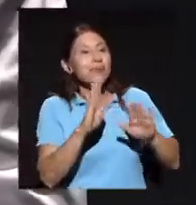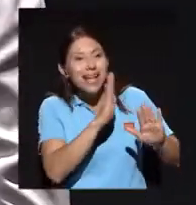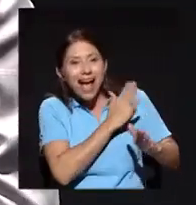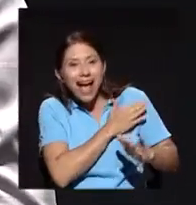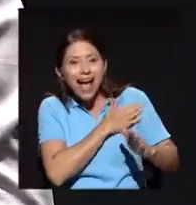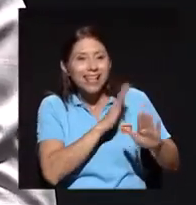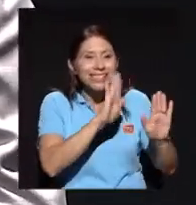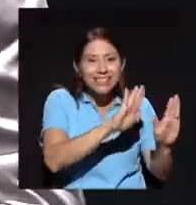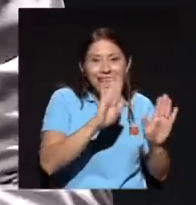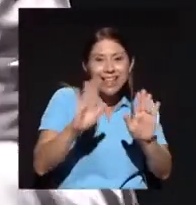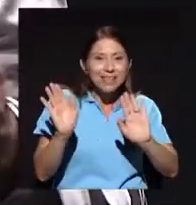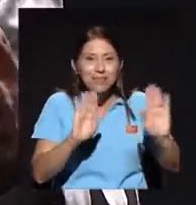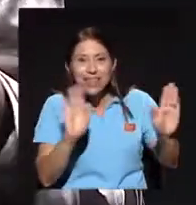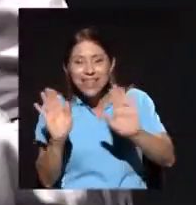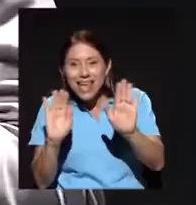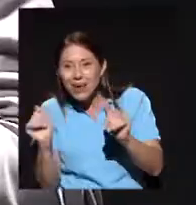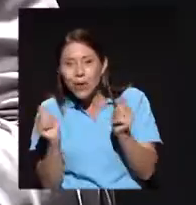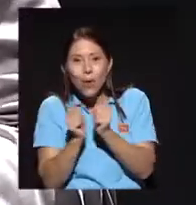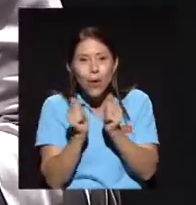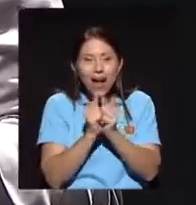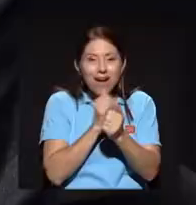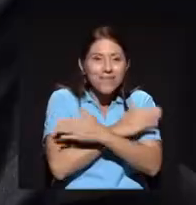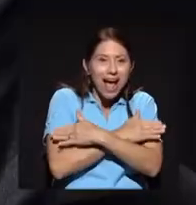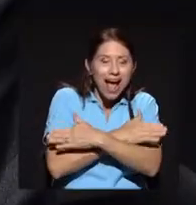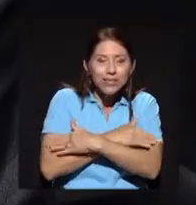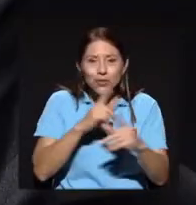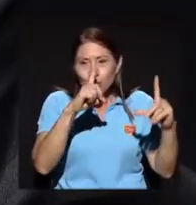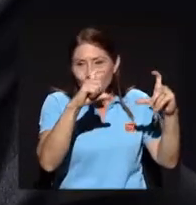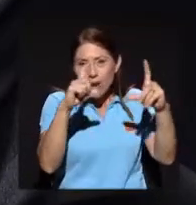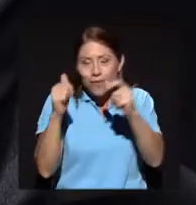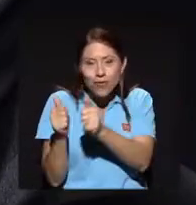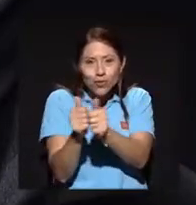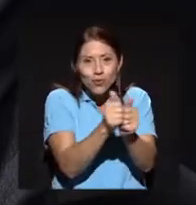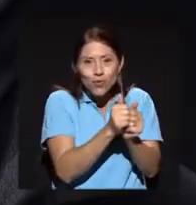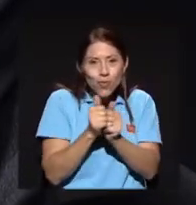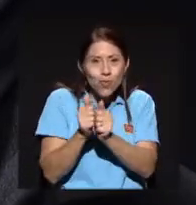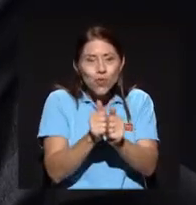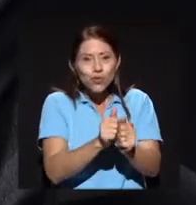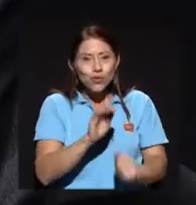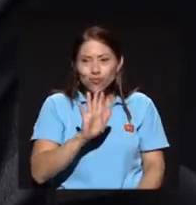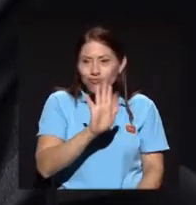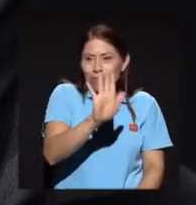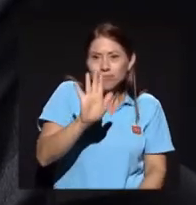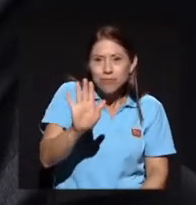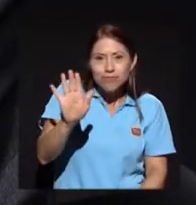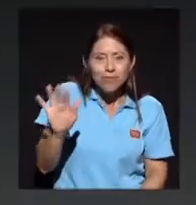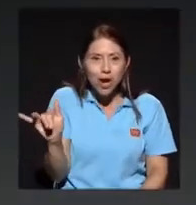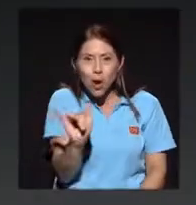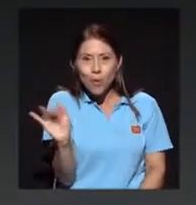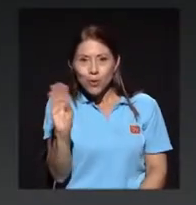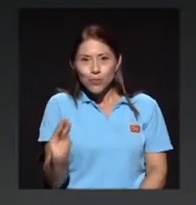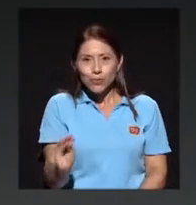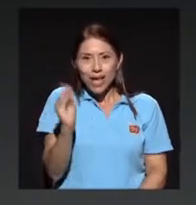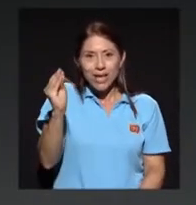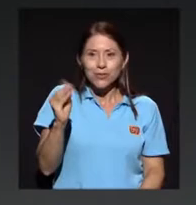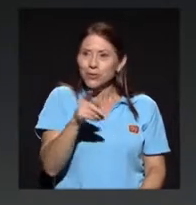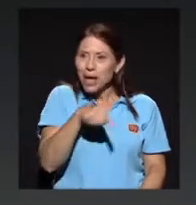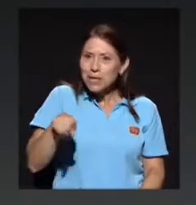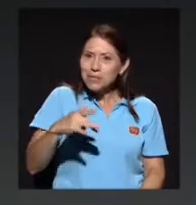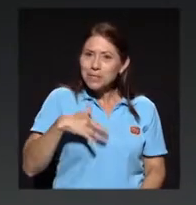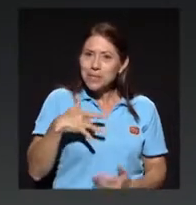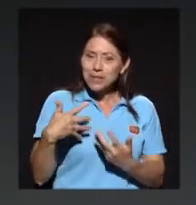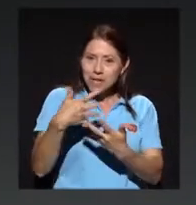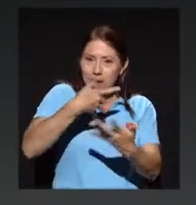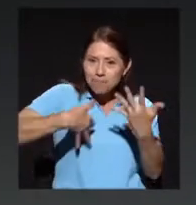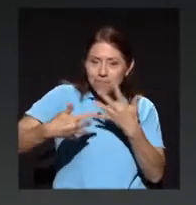dieron high files como los muchachos había un ambiente de camaradería de compañerismo y de confianza y eso a